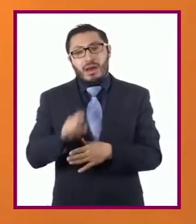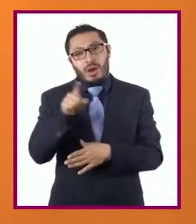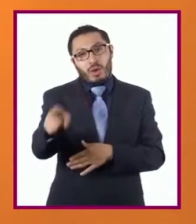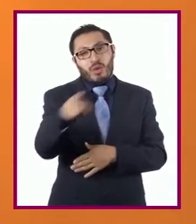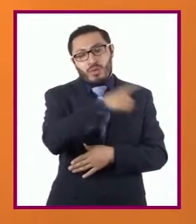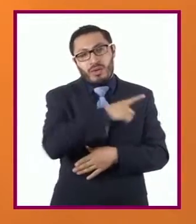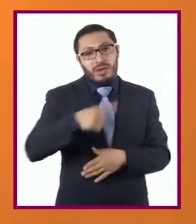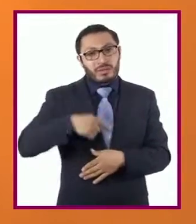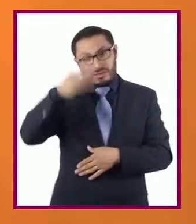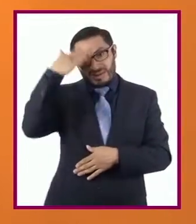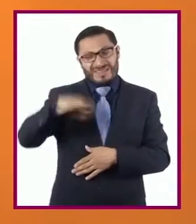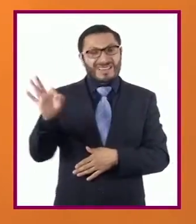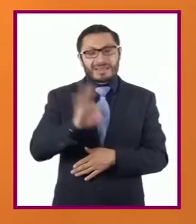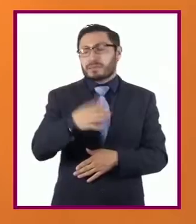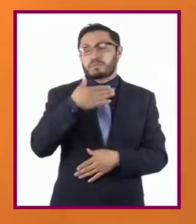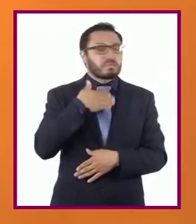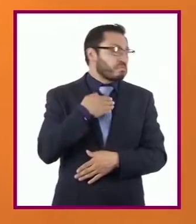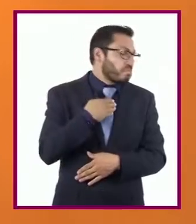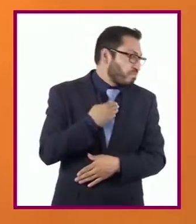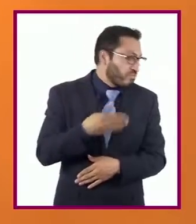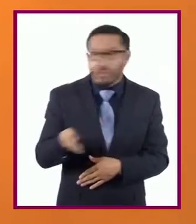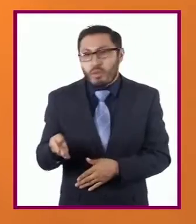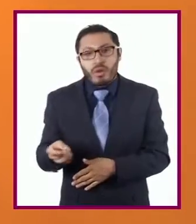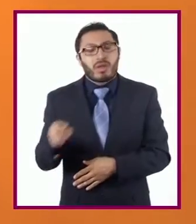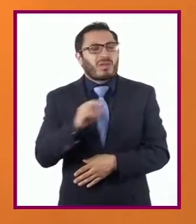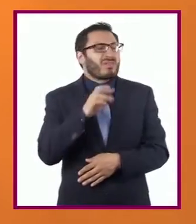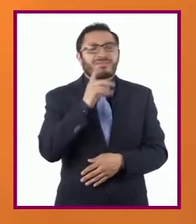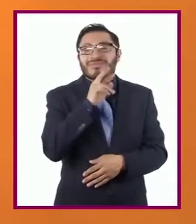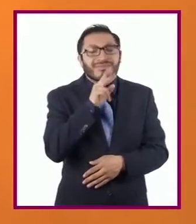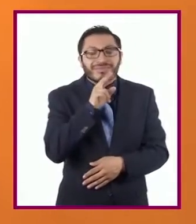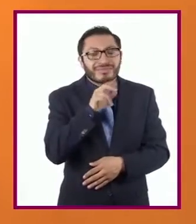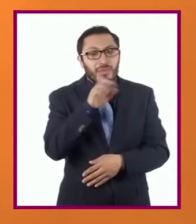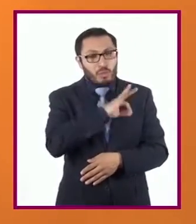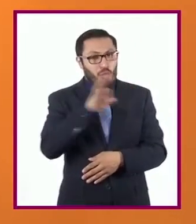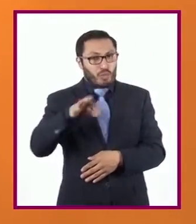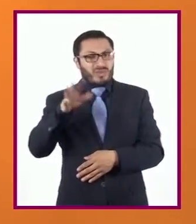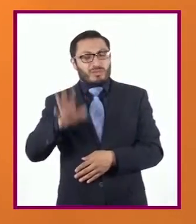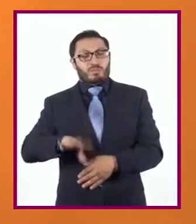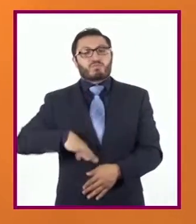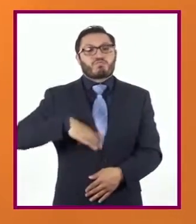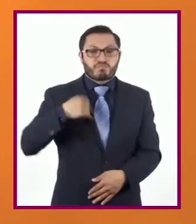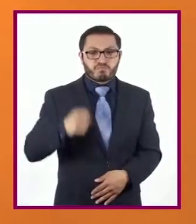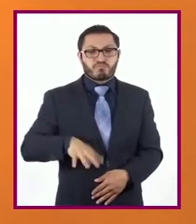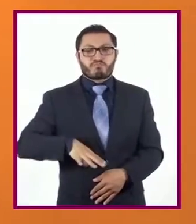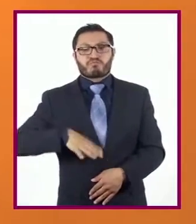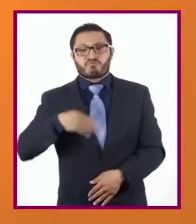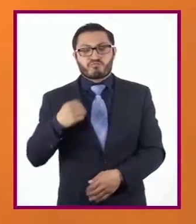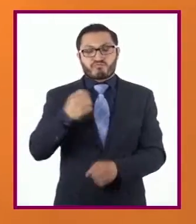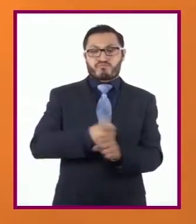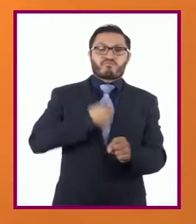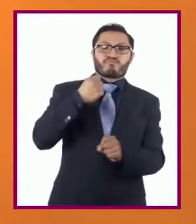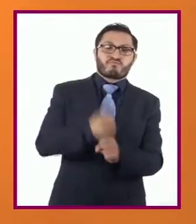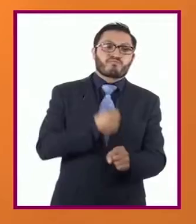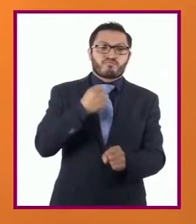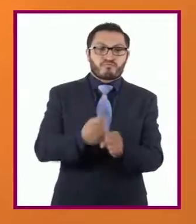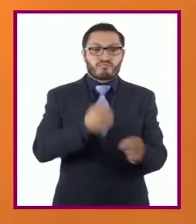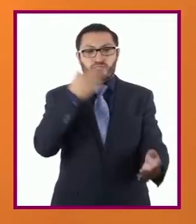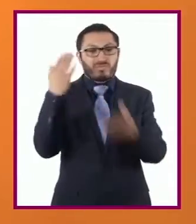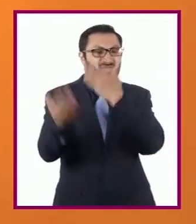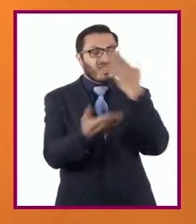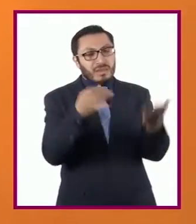que aun si no eres bueno en algo, puedes alcanzar tus metas con práctica, estudiando y decidiendo de